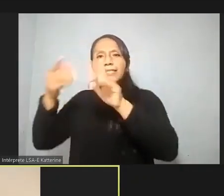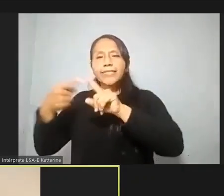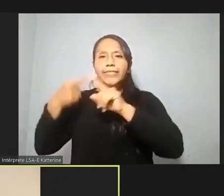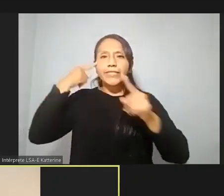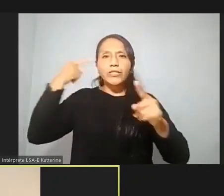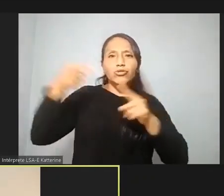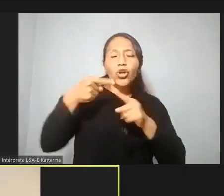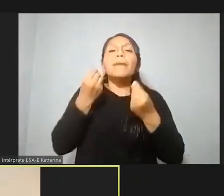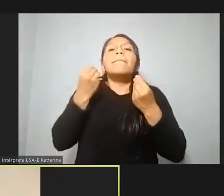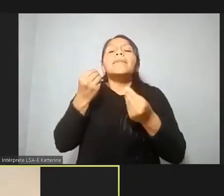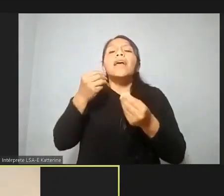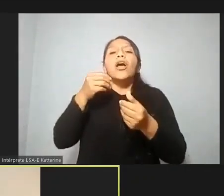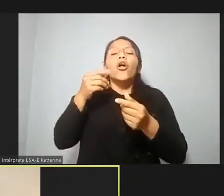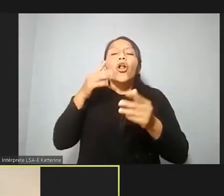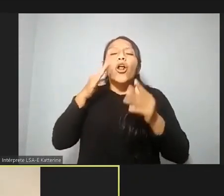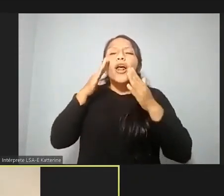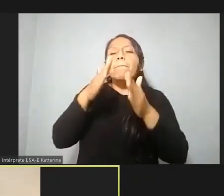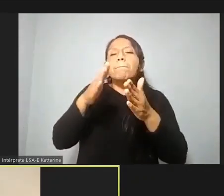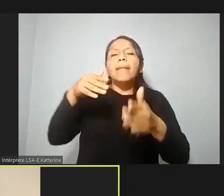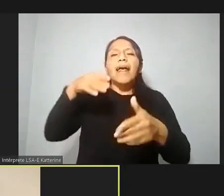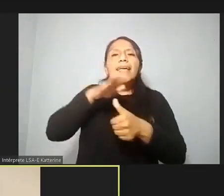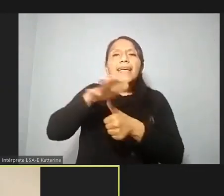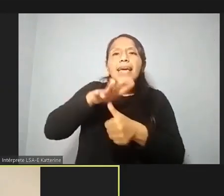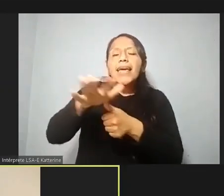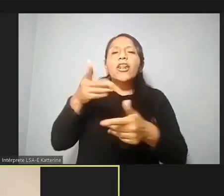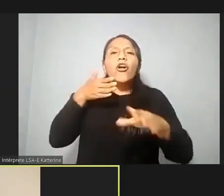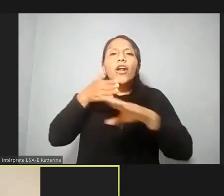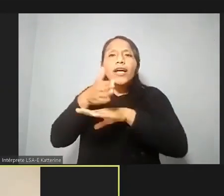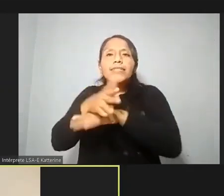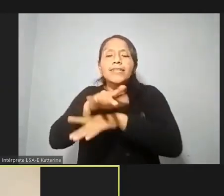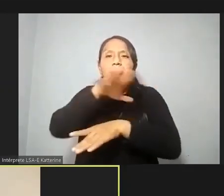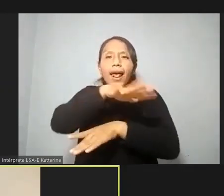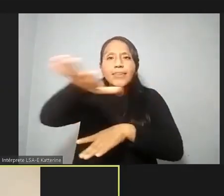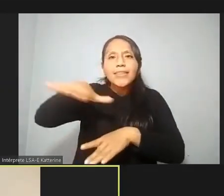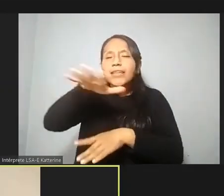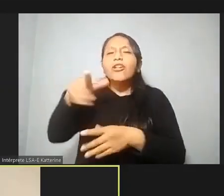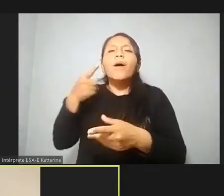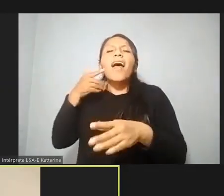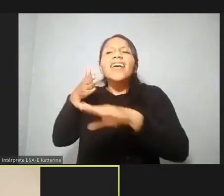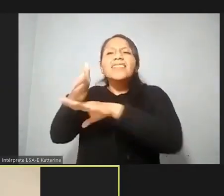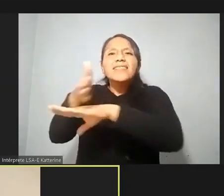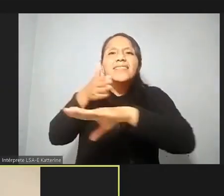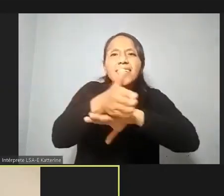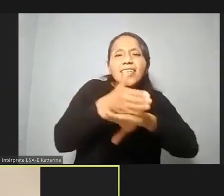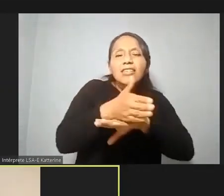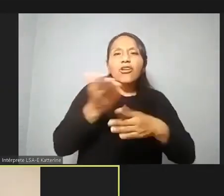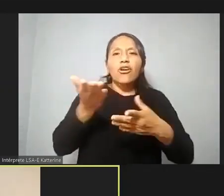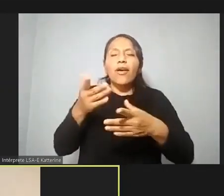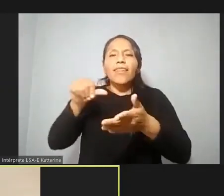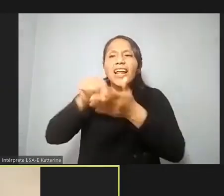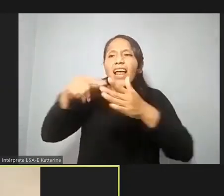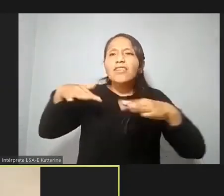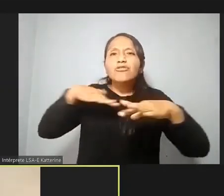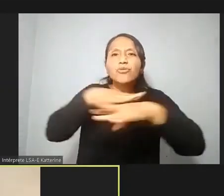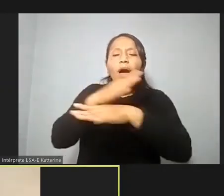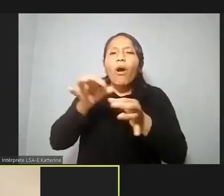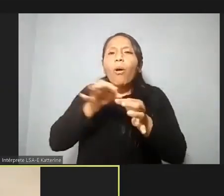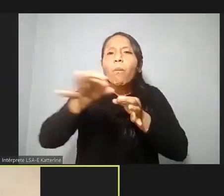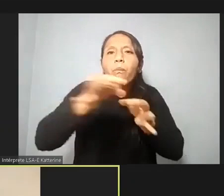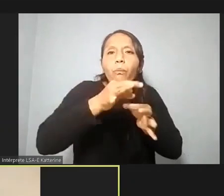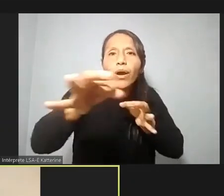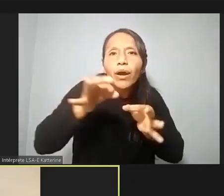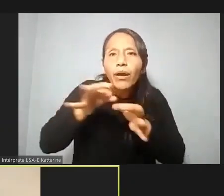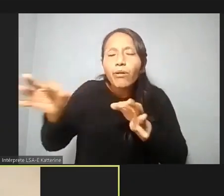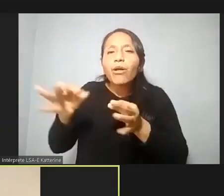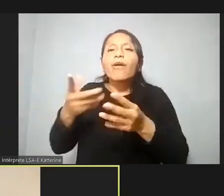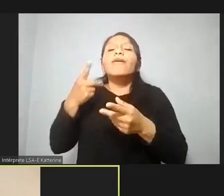de género? ¿Qué pasa con el acceso territorial a esos espacios, teniendo en cuenta la accesibilidad de la ciudad o pueblo, teniendo en cuenta la